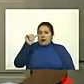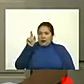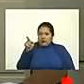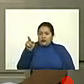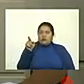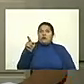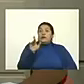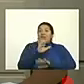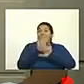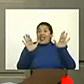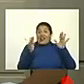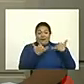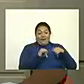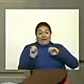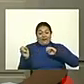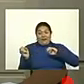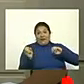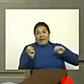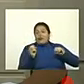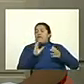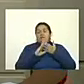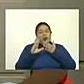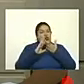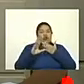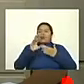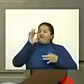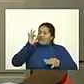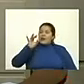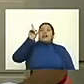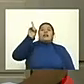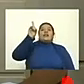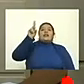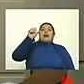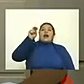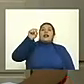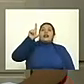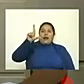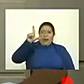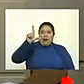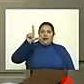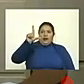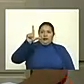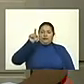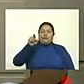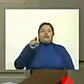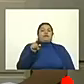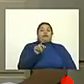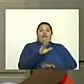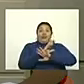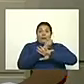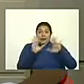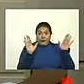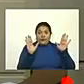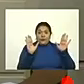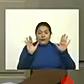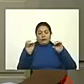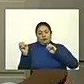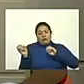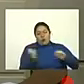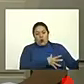vez deja, David no, Daniel García Arizabaleta, discúlpenme, una vez deja el